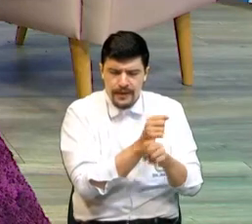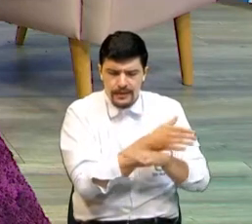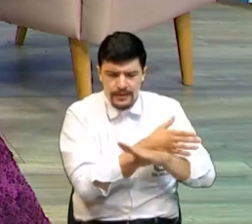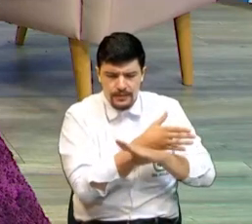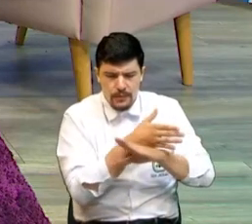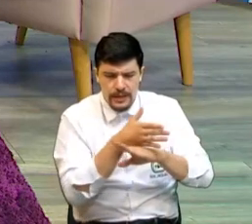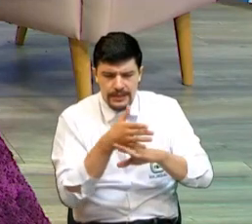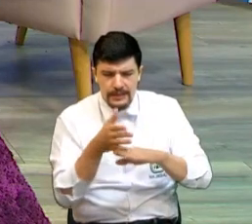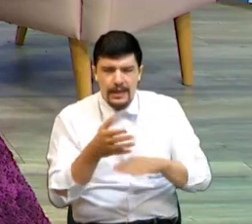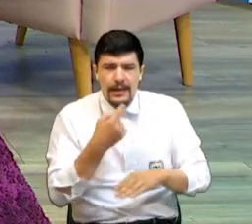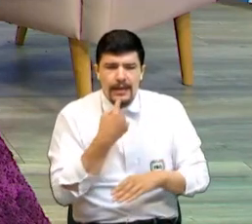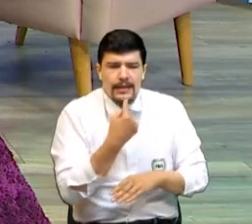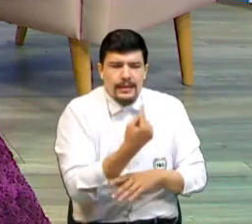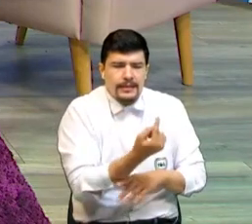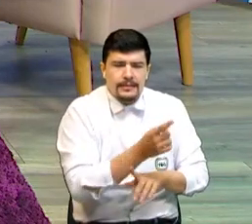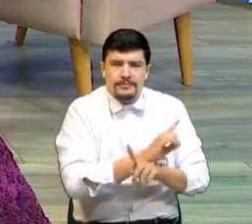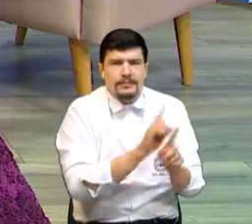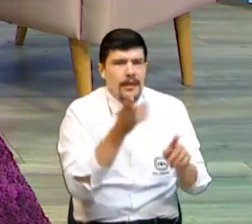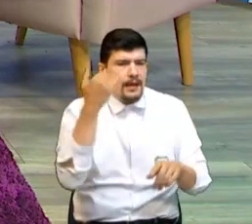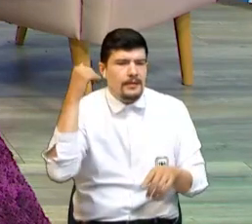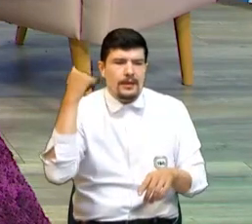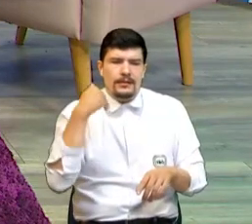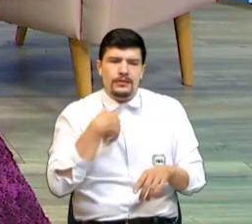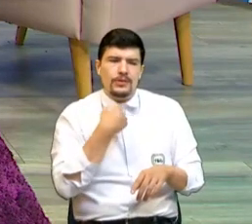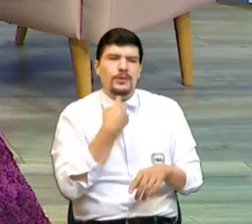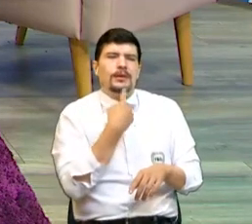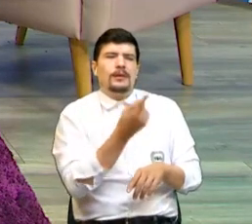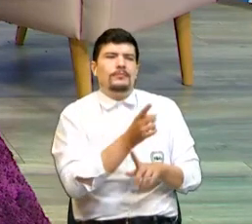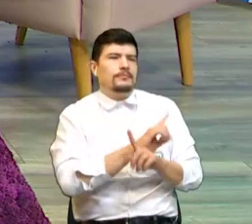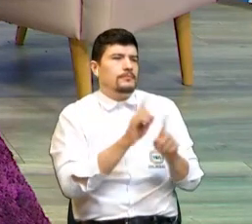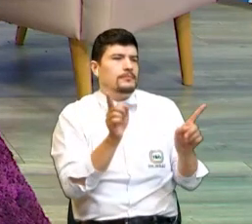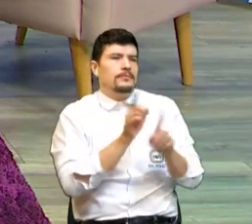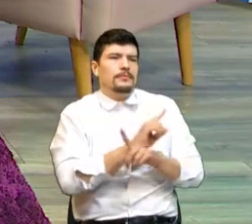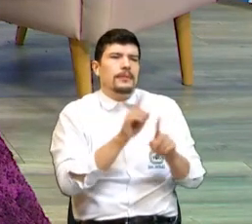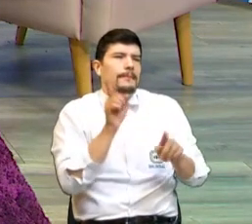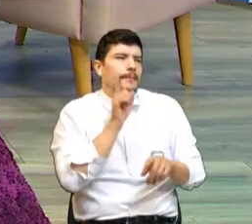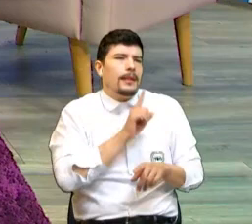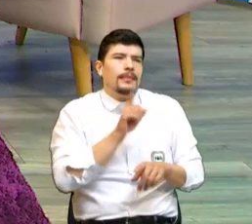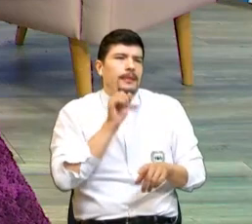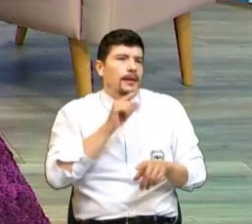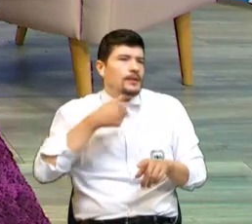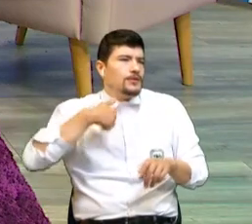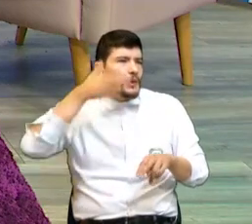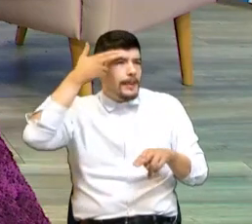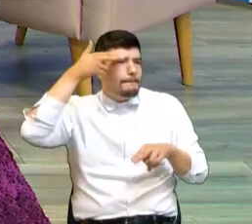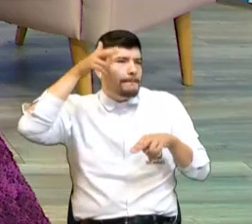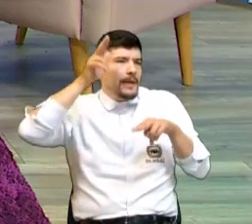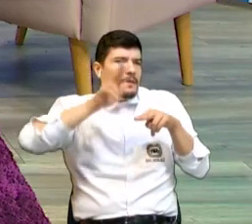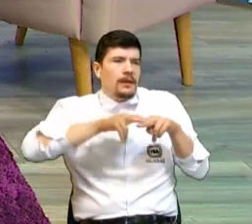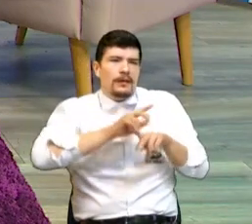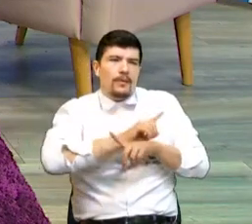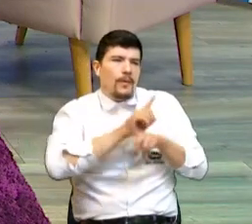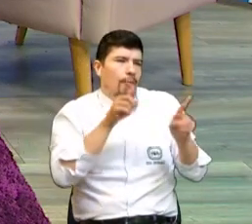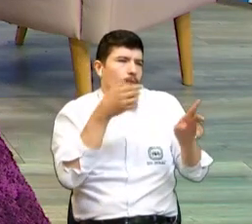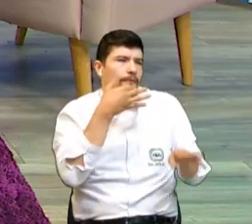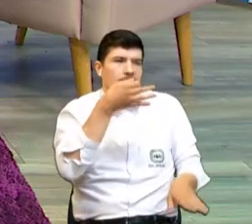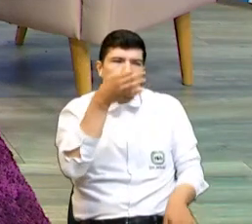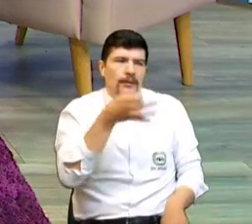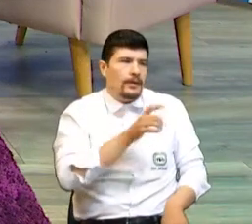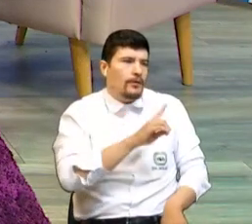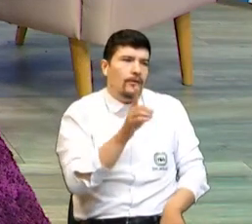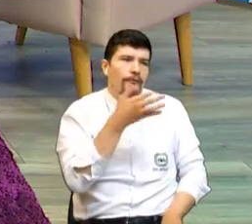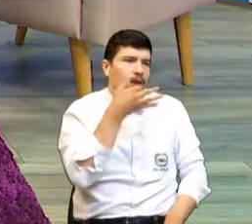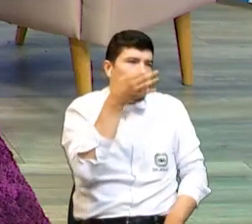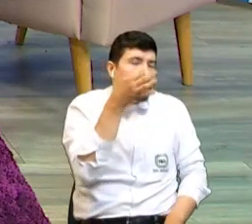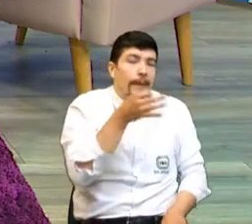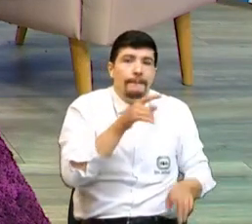después manifestó que todo lo que había dicho había sido inventado. O sea, no es cierto la veracidad de eso.